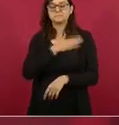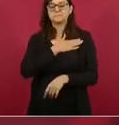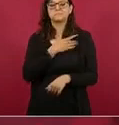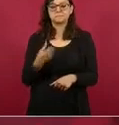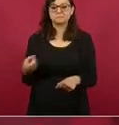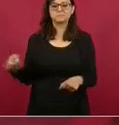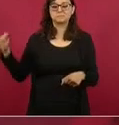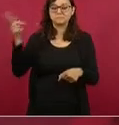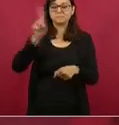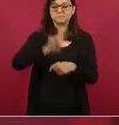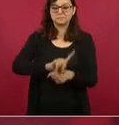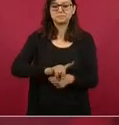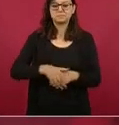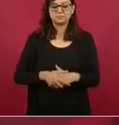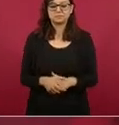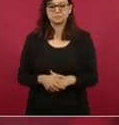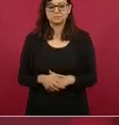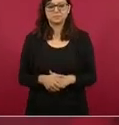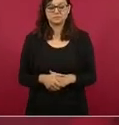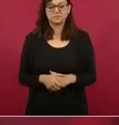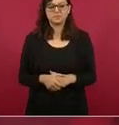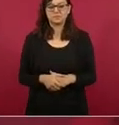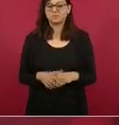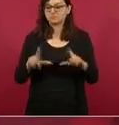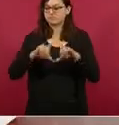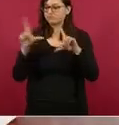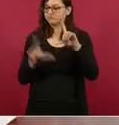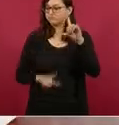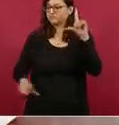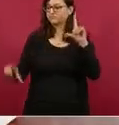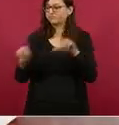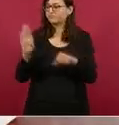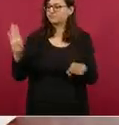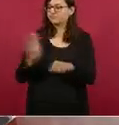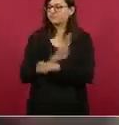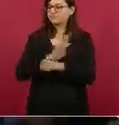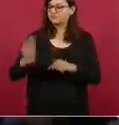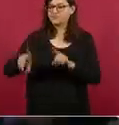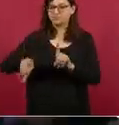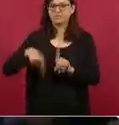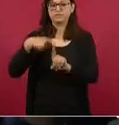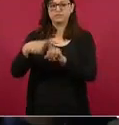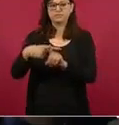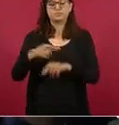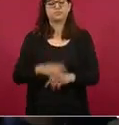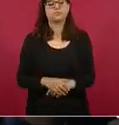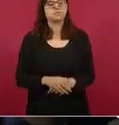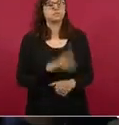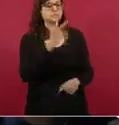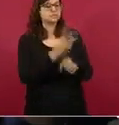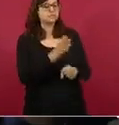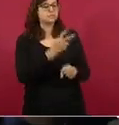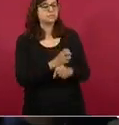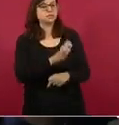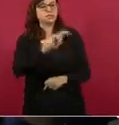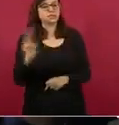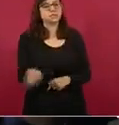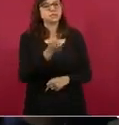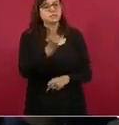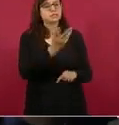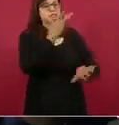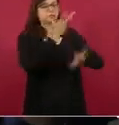día para la nación. Presidente, y si me permite una segunda pregunta sobre la relación con el gobierno de